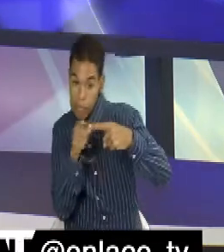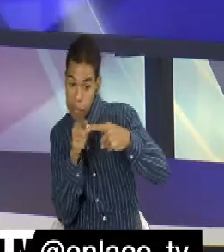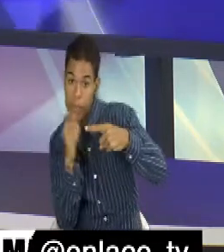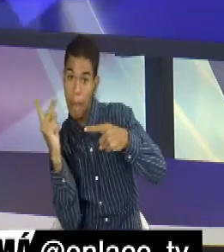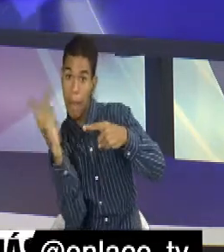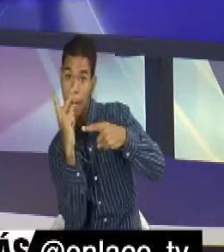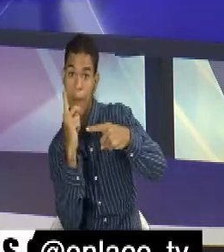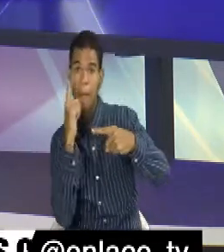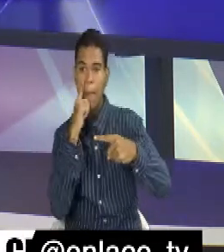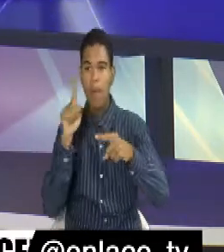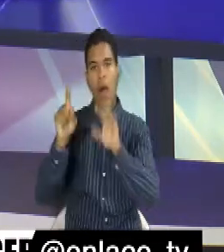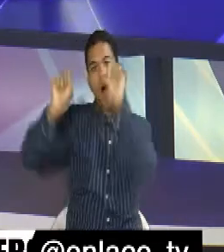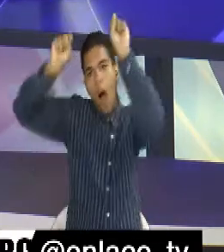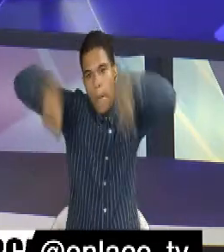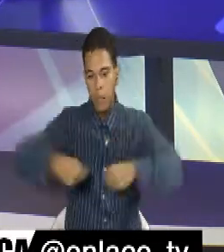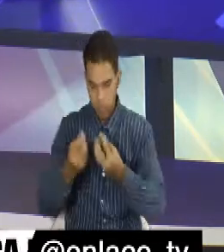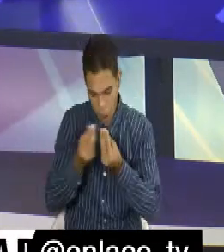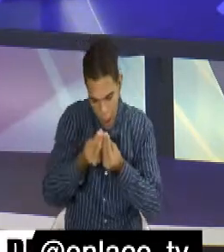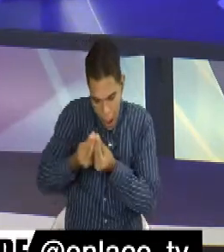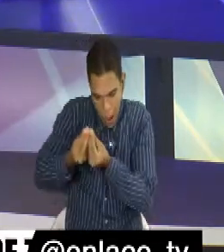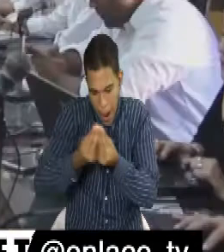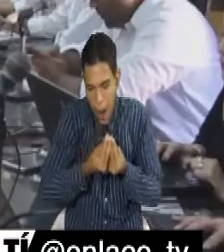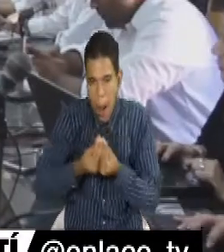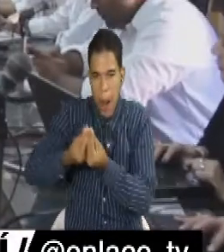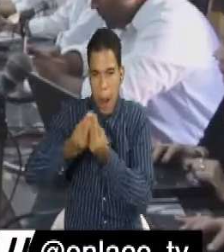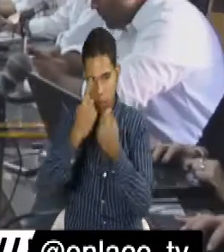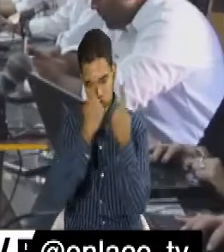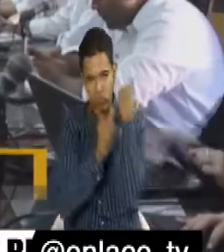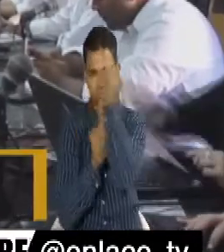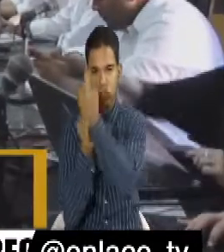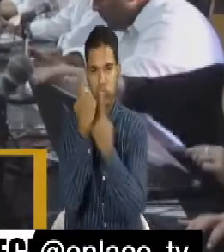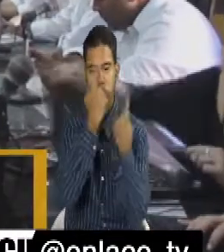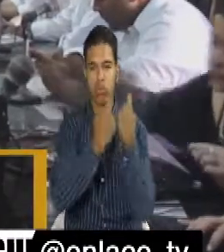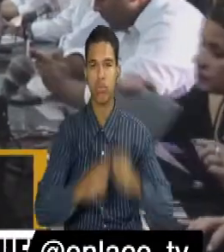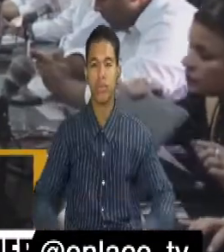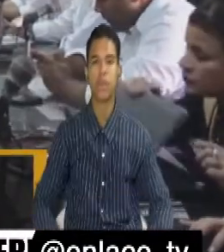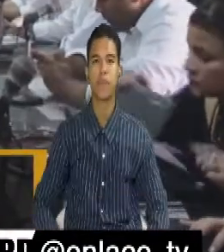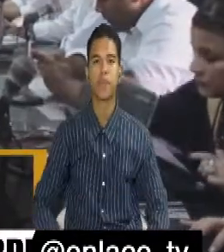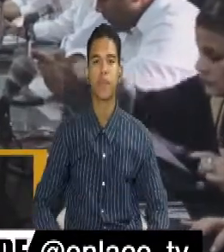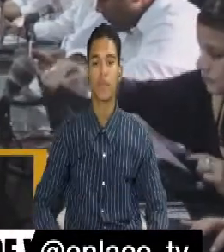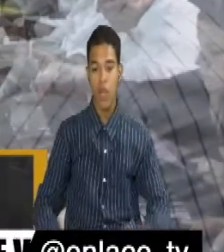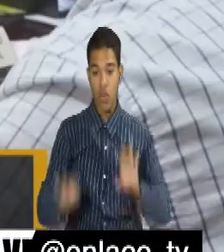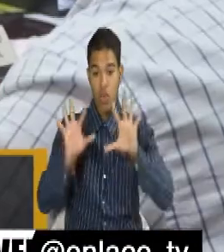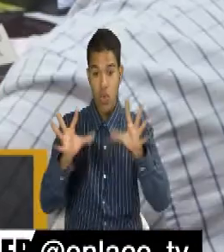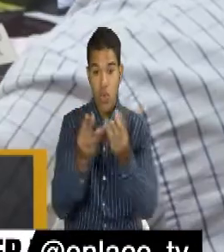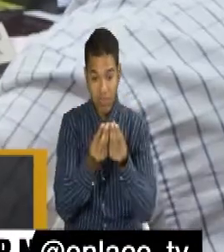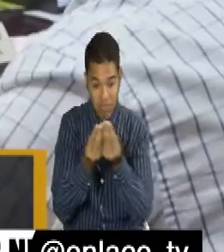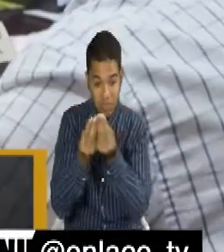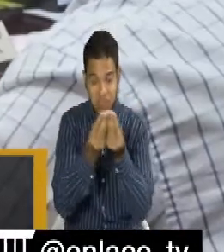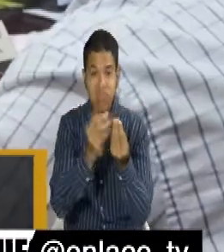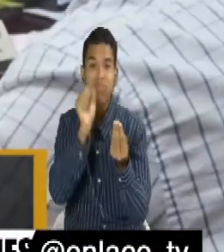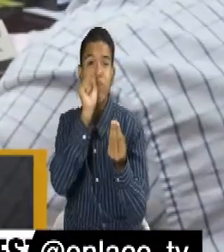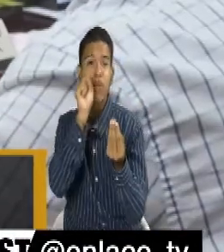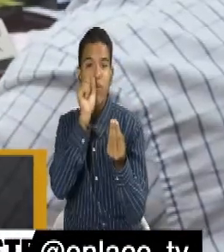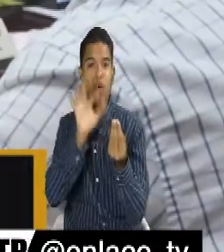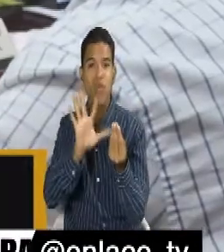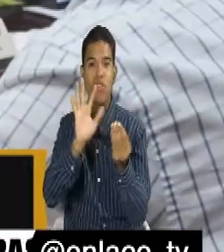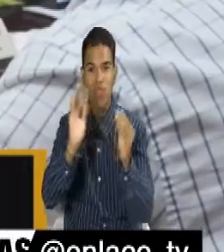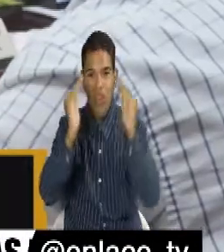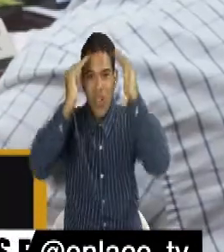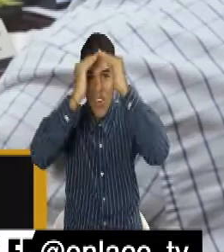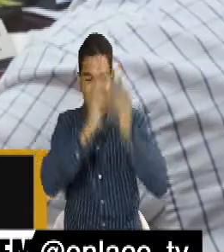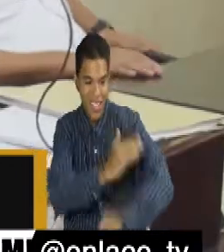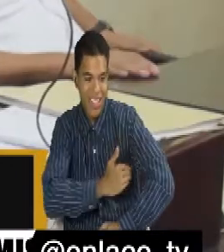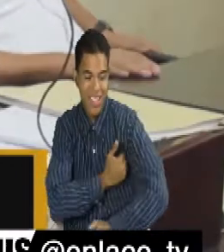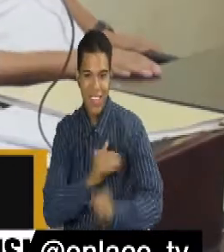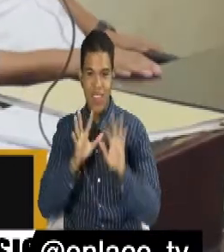tramitado por la plenaria del Consejo. El Consejo Municipal de Barranca Bermeja aprobó en Comisión de Hacienda y Crédito Público la adición presupuestal